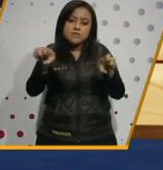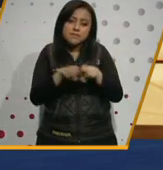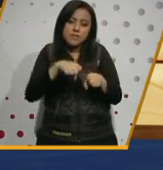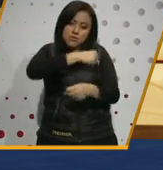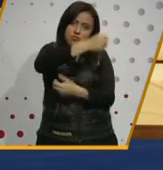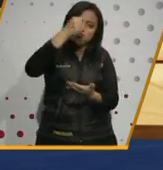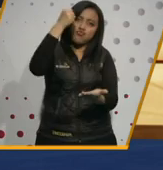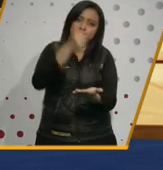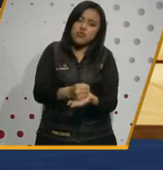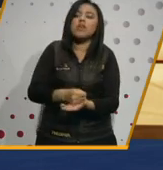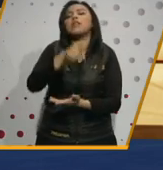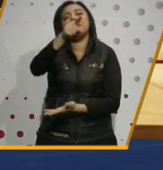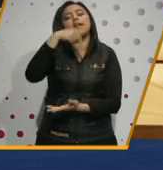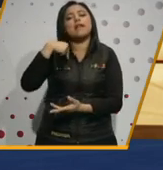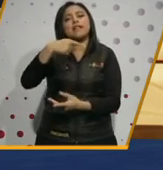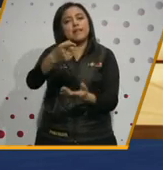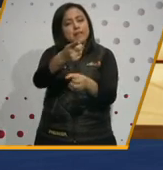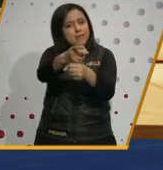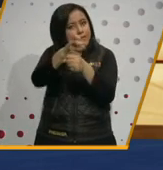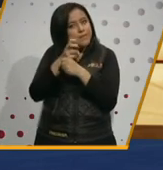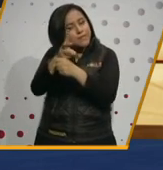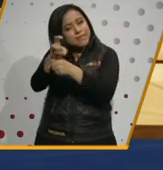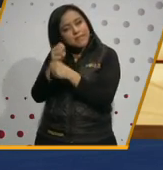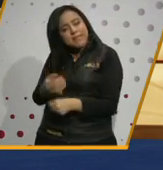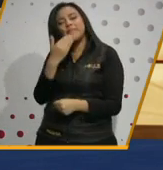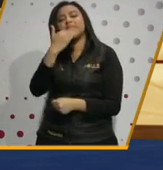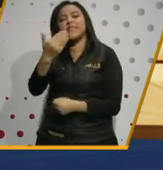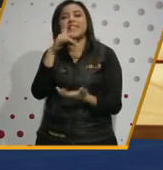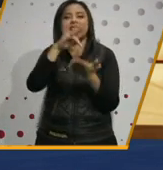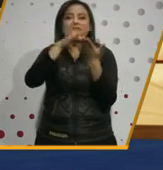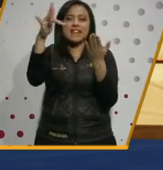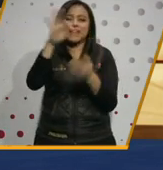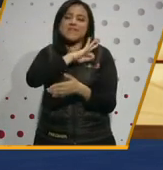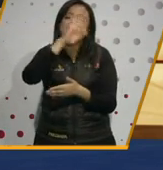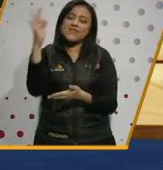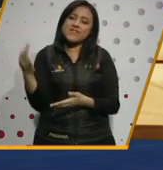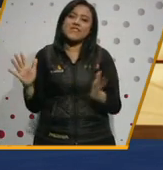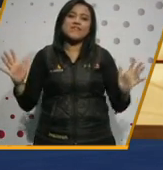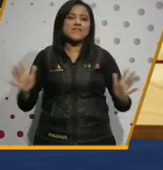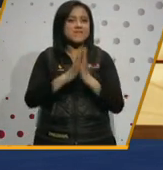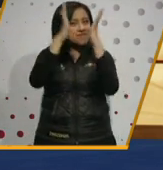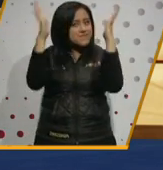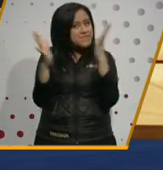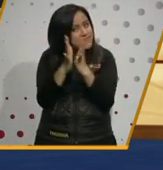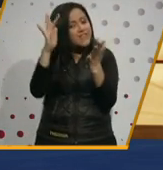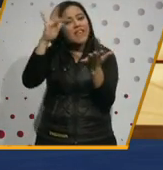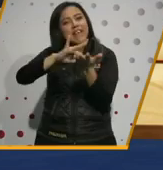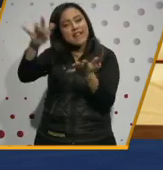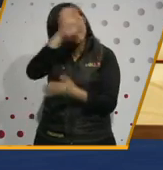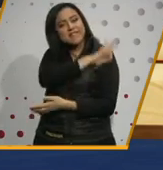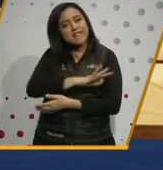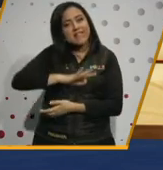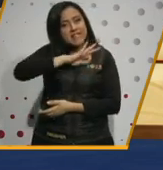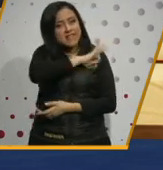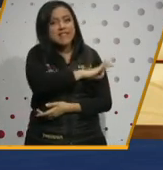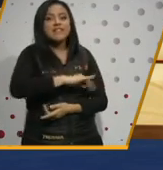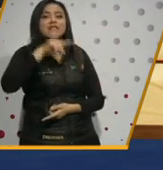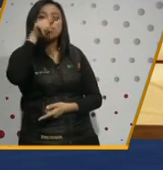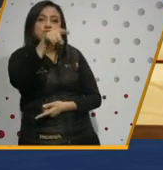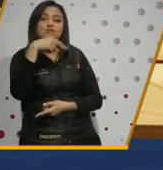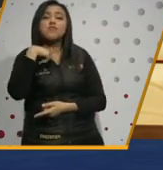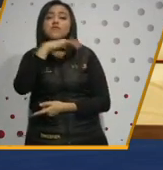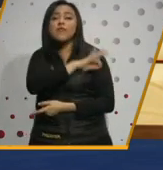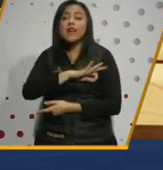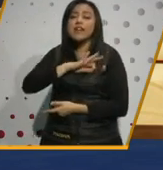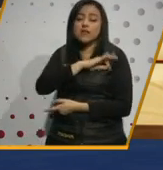que te ha convocado. Y a nombre de los niños que van a recibir el juguete, gracias por sumarse con nosotros. Qué bueno que andas por aquí. Felicidades a ustedes por esta gran labor y por hacer